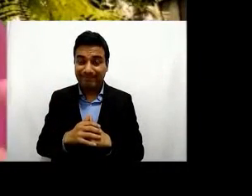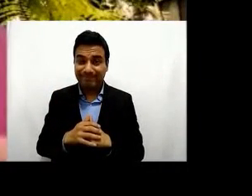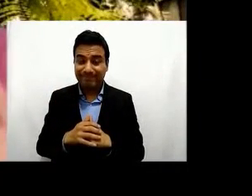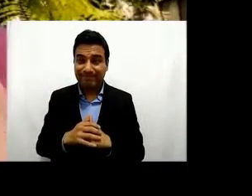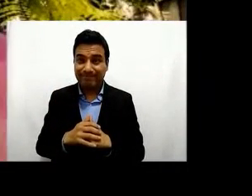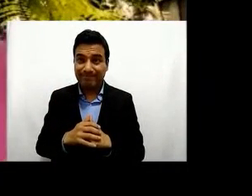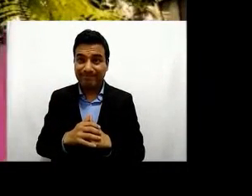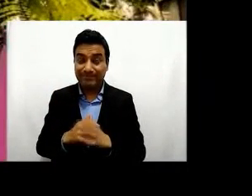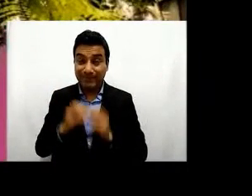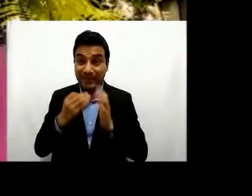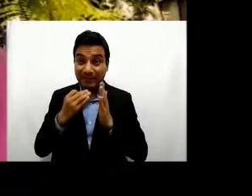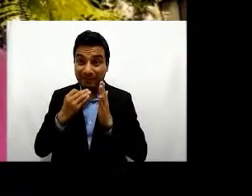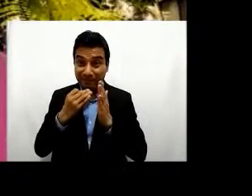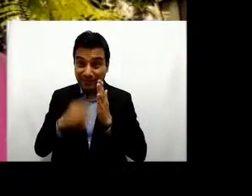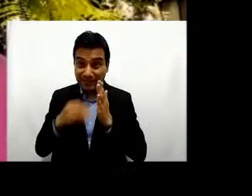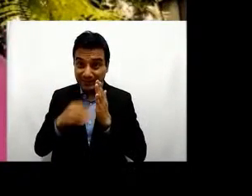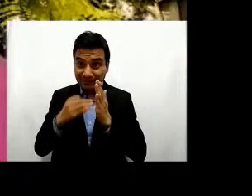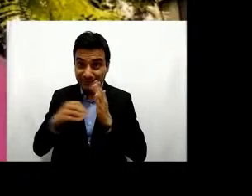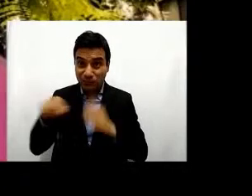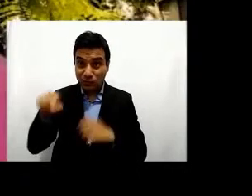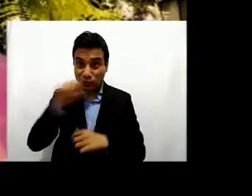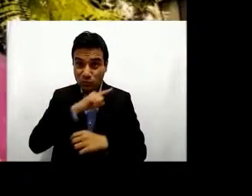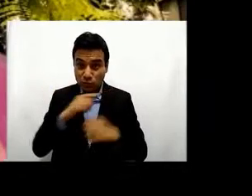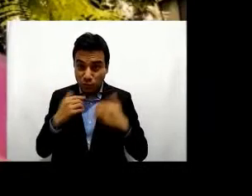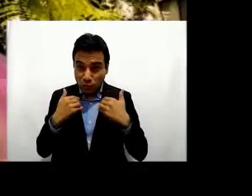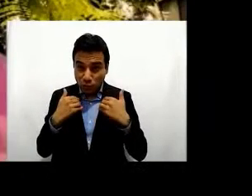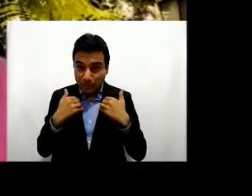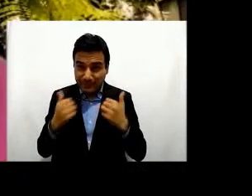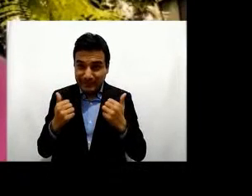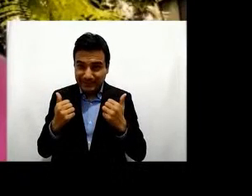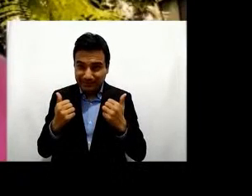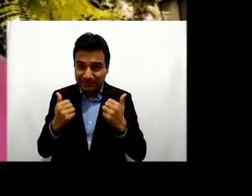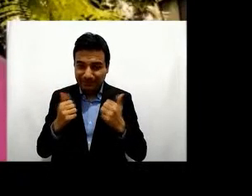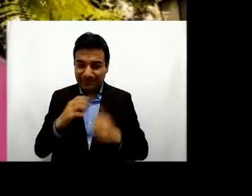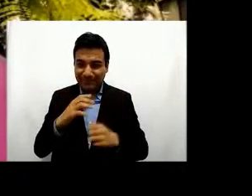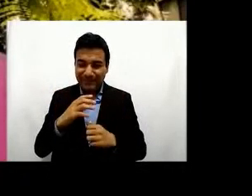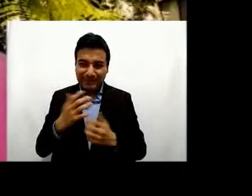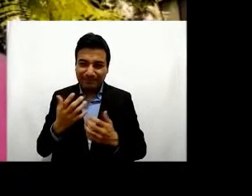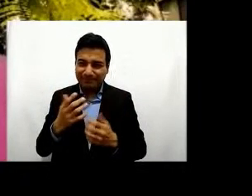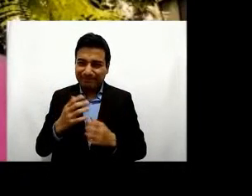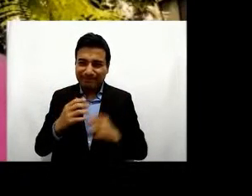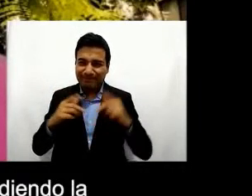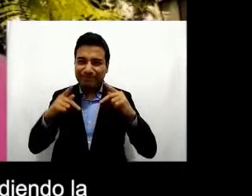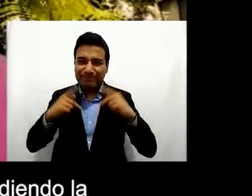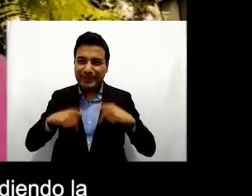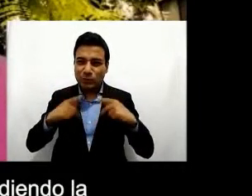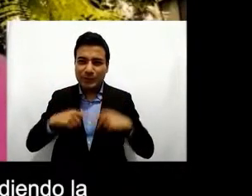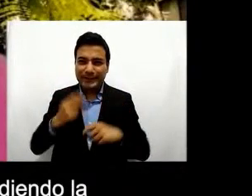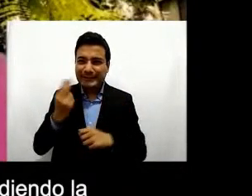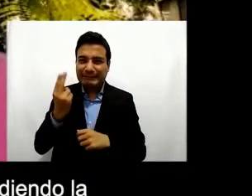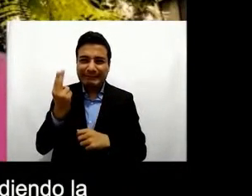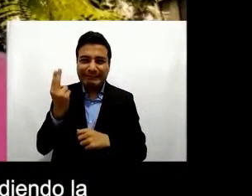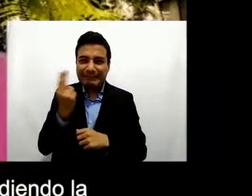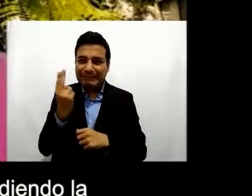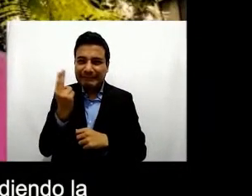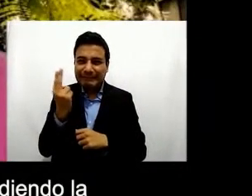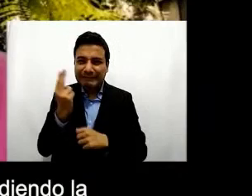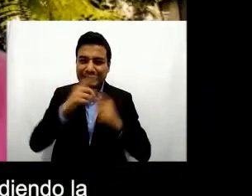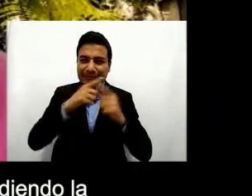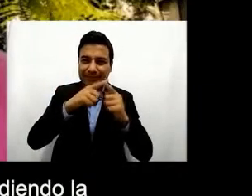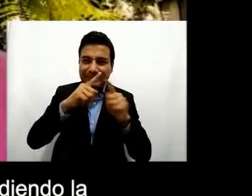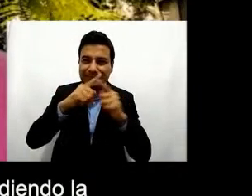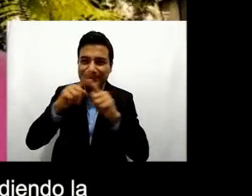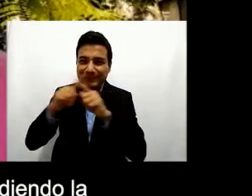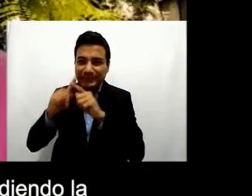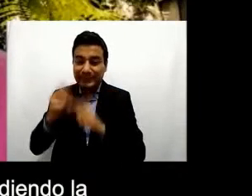de entender todas las realidades tan distintas que hay, las necesidades tan diversas, y poder generar estrategias de esa